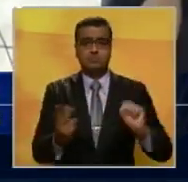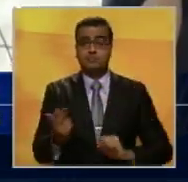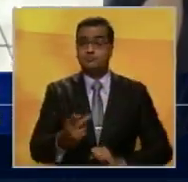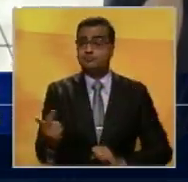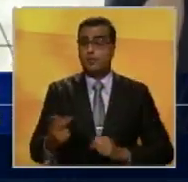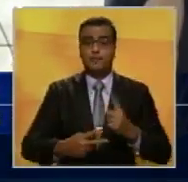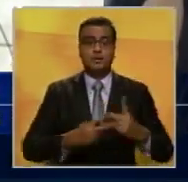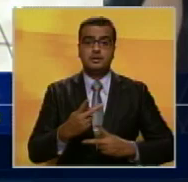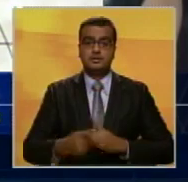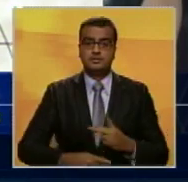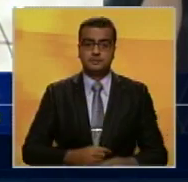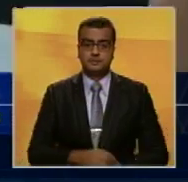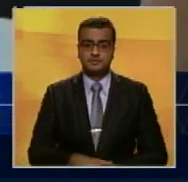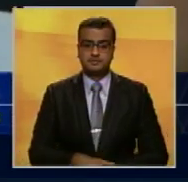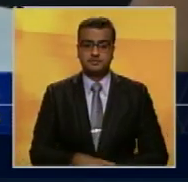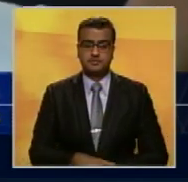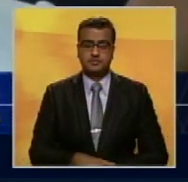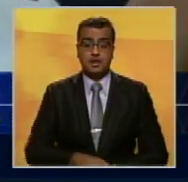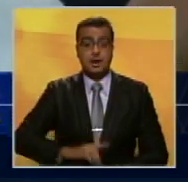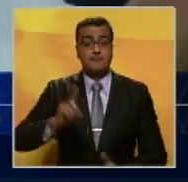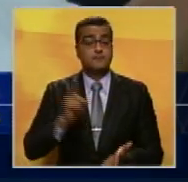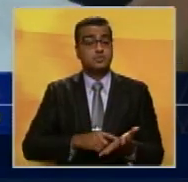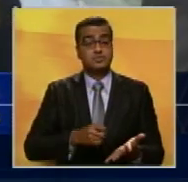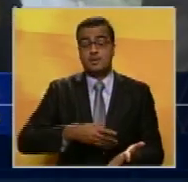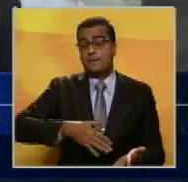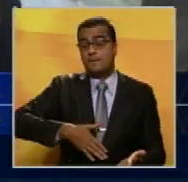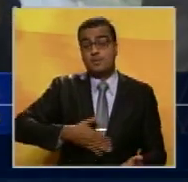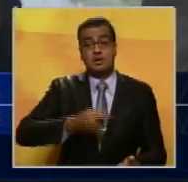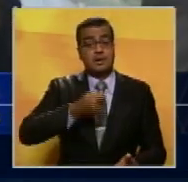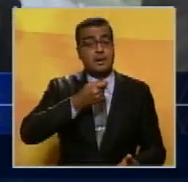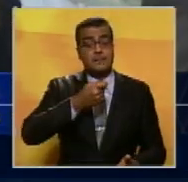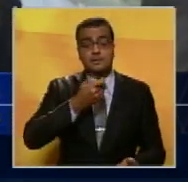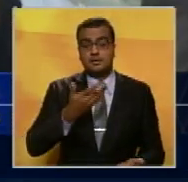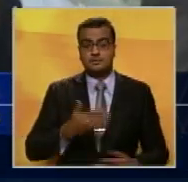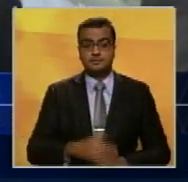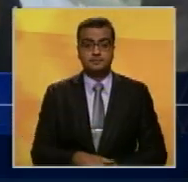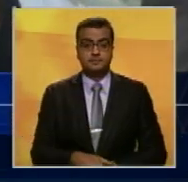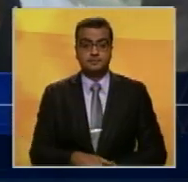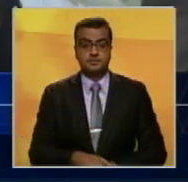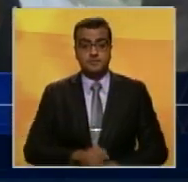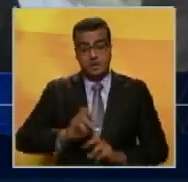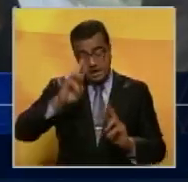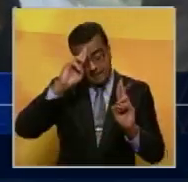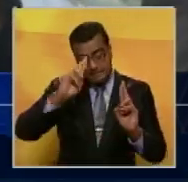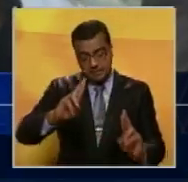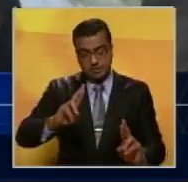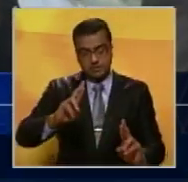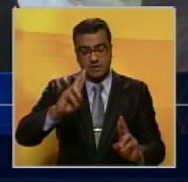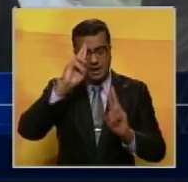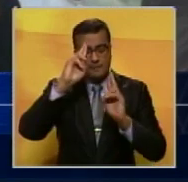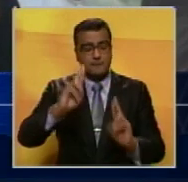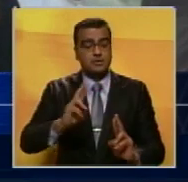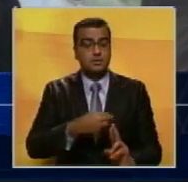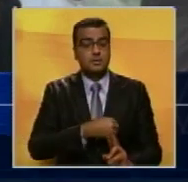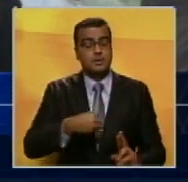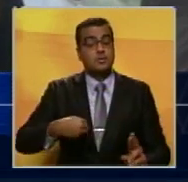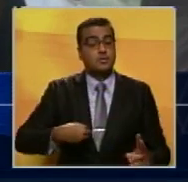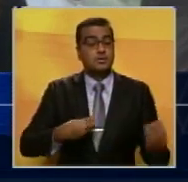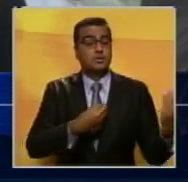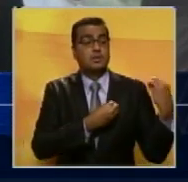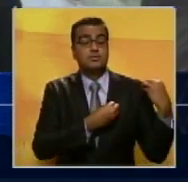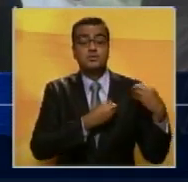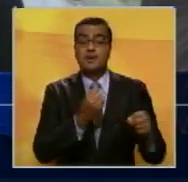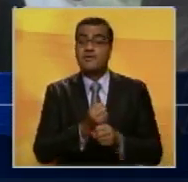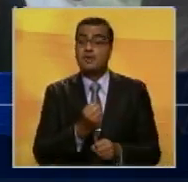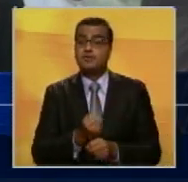tendencias políticas, al punto que se hace imposible dar cobertura. Nada más que respeto para nuestro ejercicio